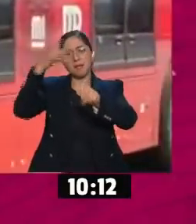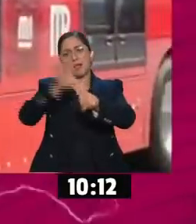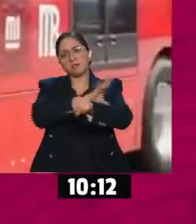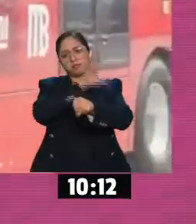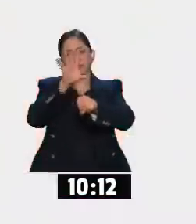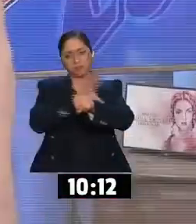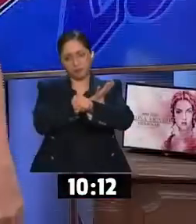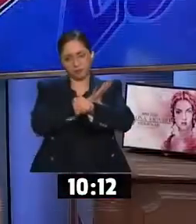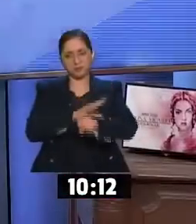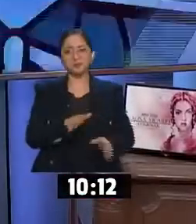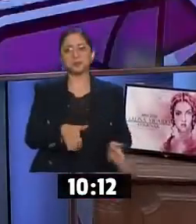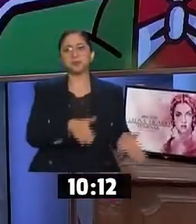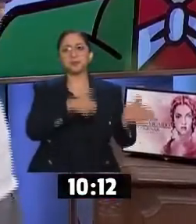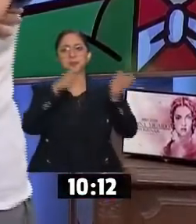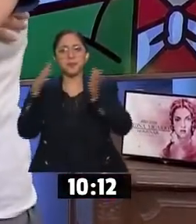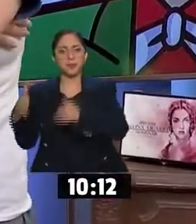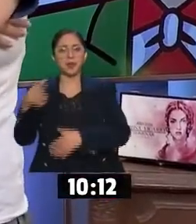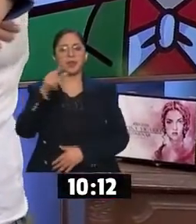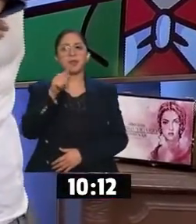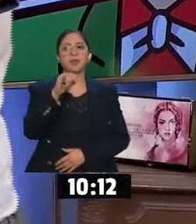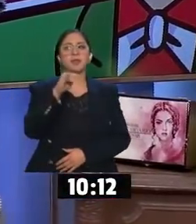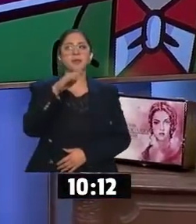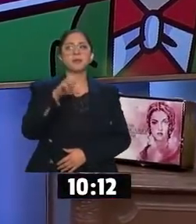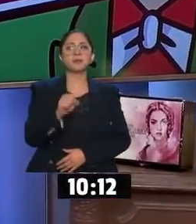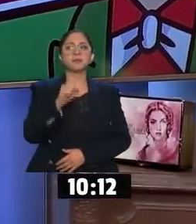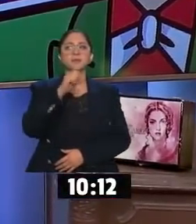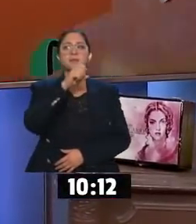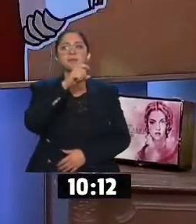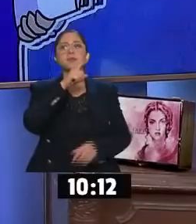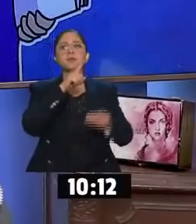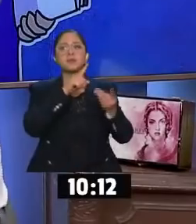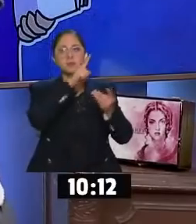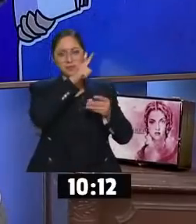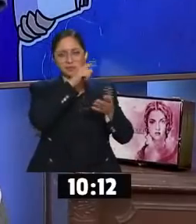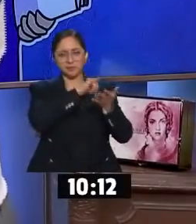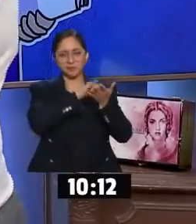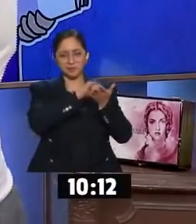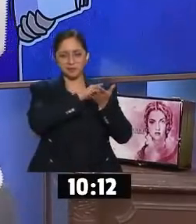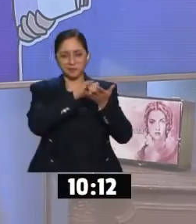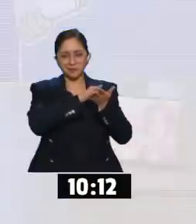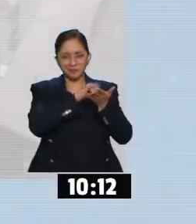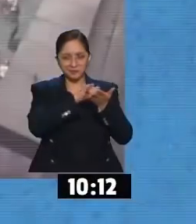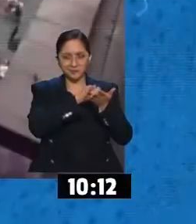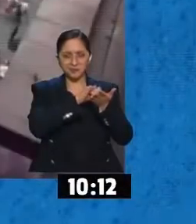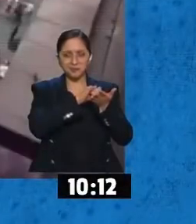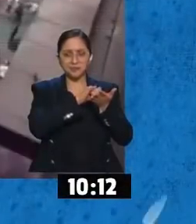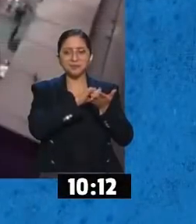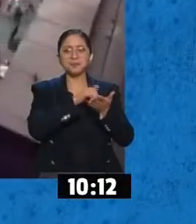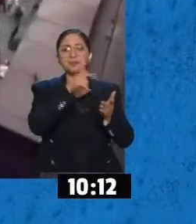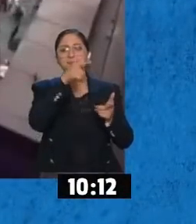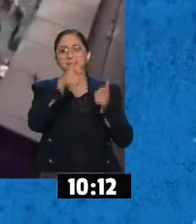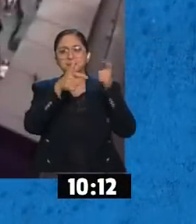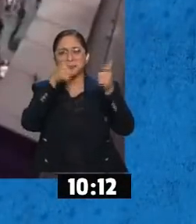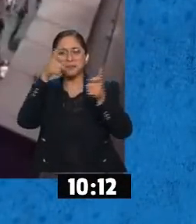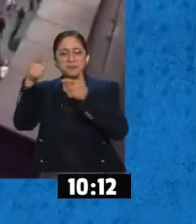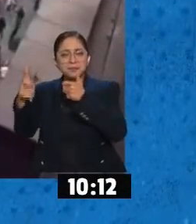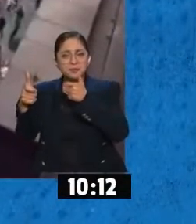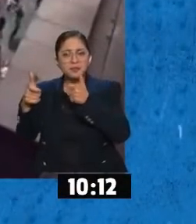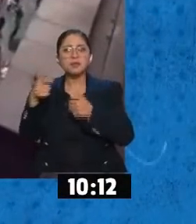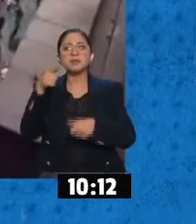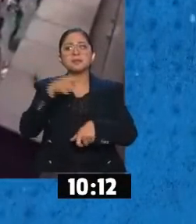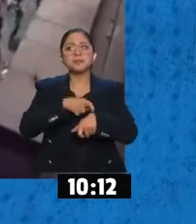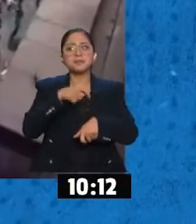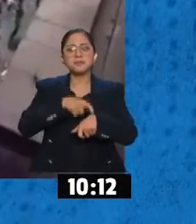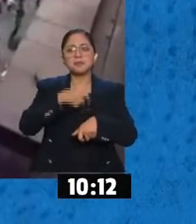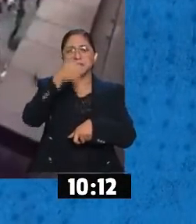Ahora, tiroteo en Times Square, en Nueva York. Uy, ahí donde se celebra el Año Nuevo. Sí. Sucedió ayer a las 6